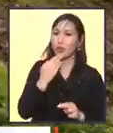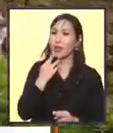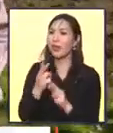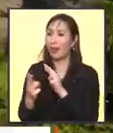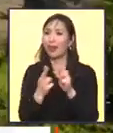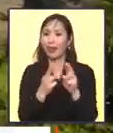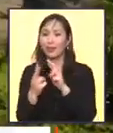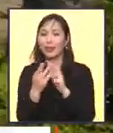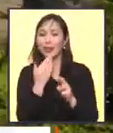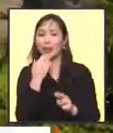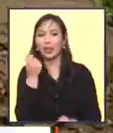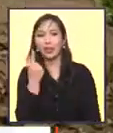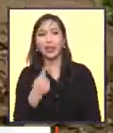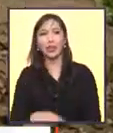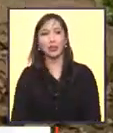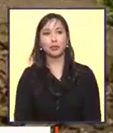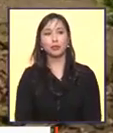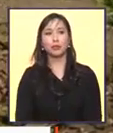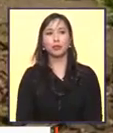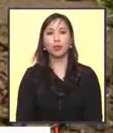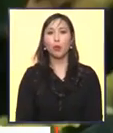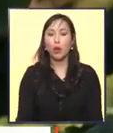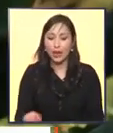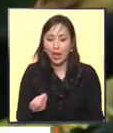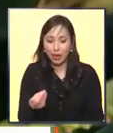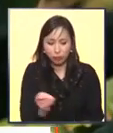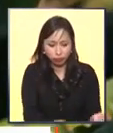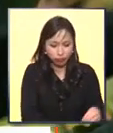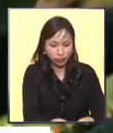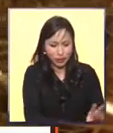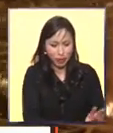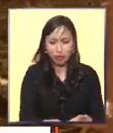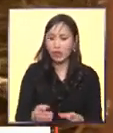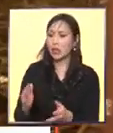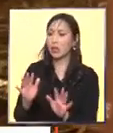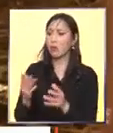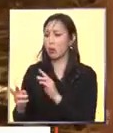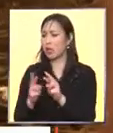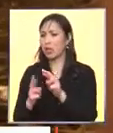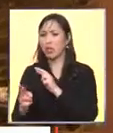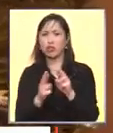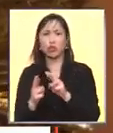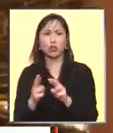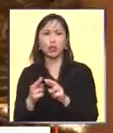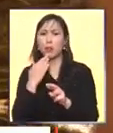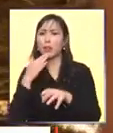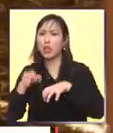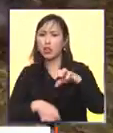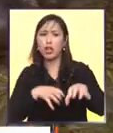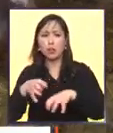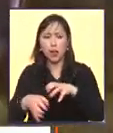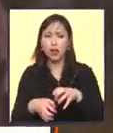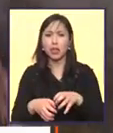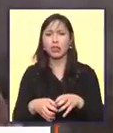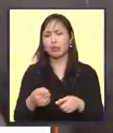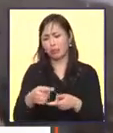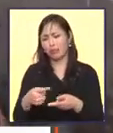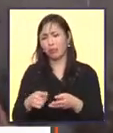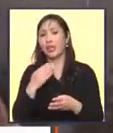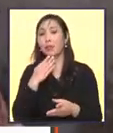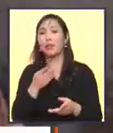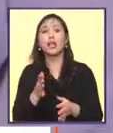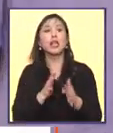existen a nivel de nutrientes, a nivel de interacción de especies, respeto por los animales, o sea, un bienestar animal, y también en el mercado